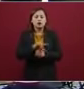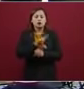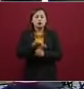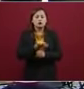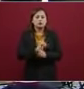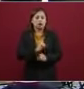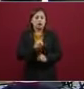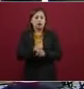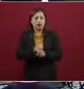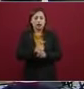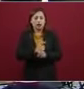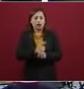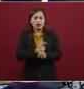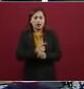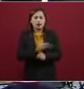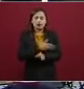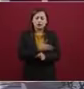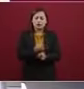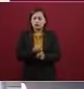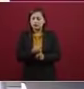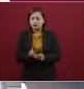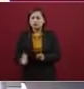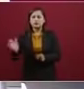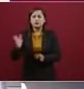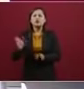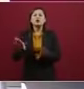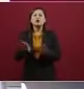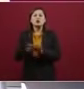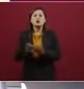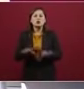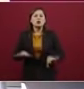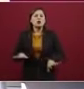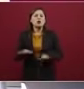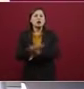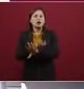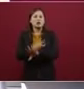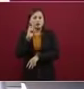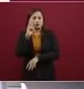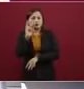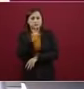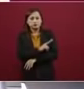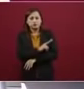de esa fecha. Y van a notar ustedes, a lo mejor